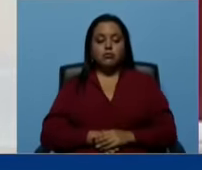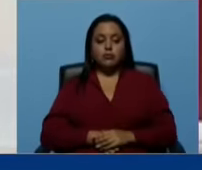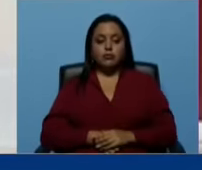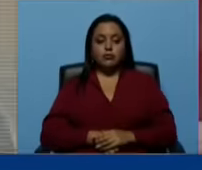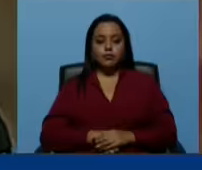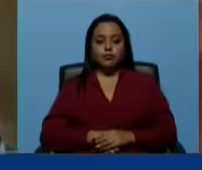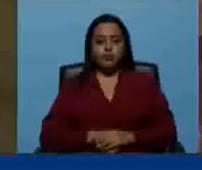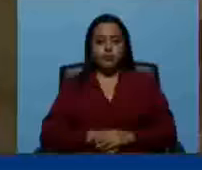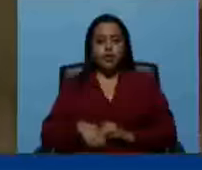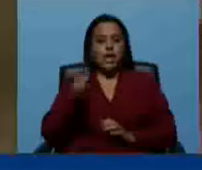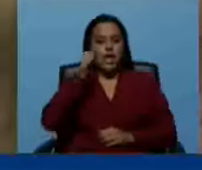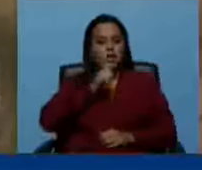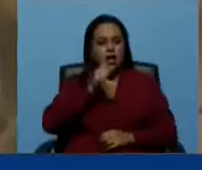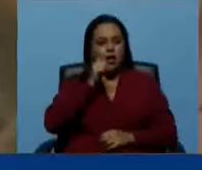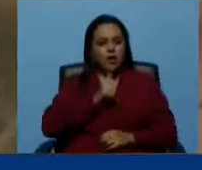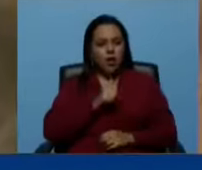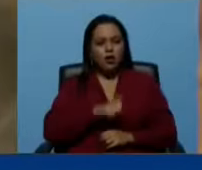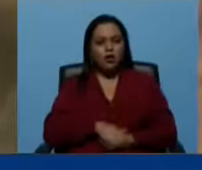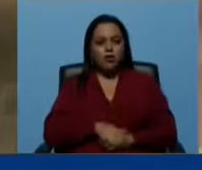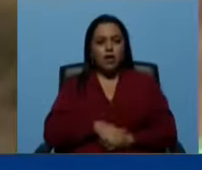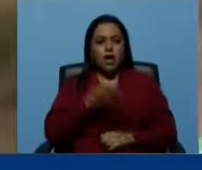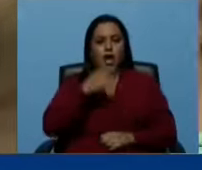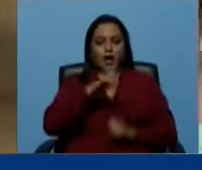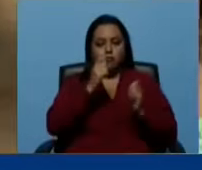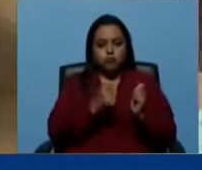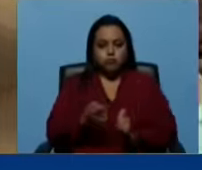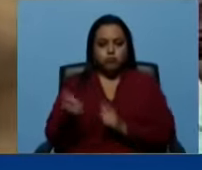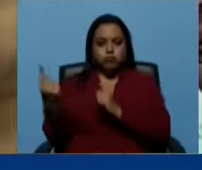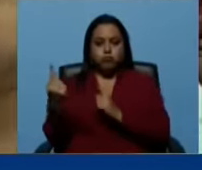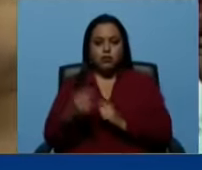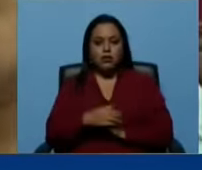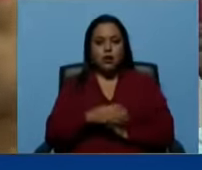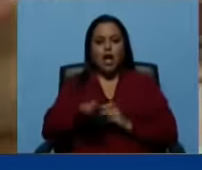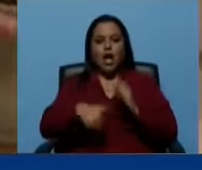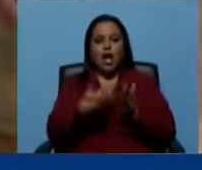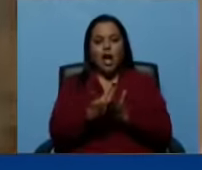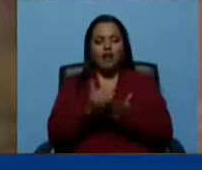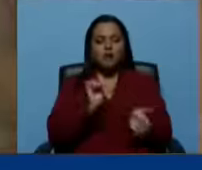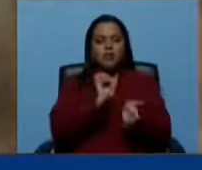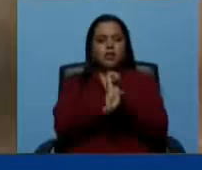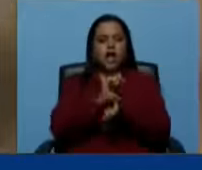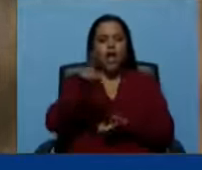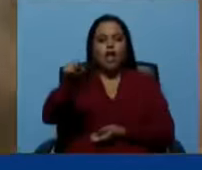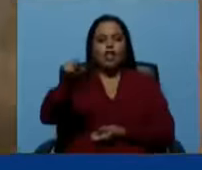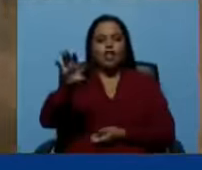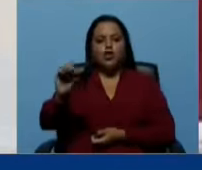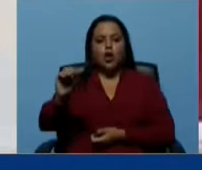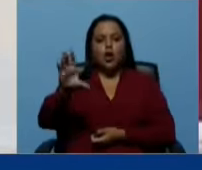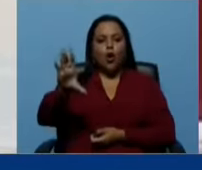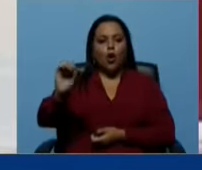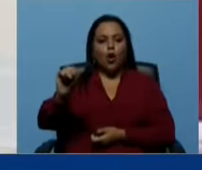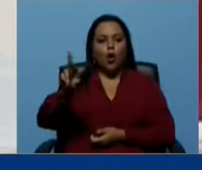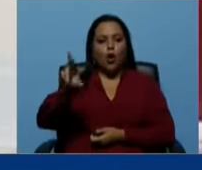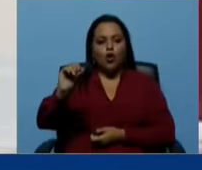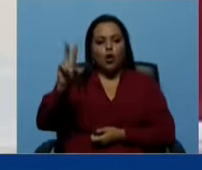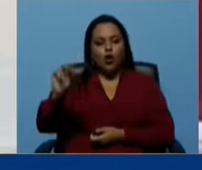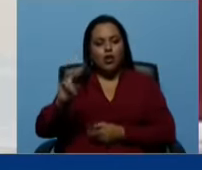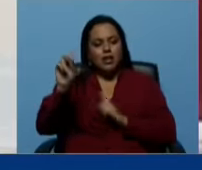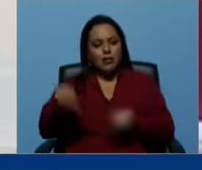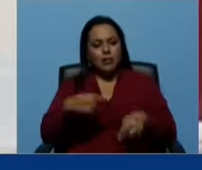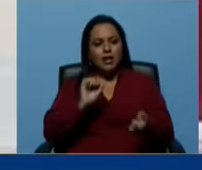Y el sábado serán trasladados a Tocorón y a Tocuyito. Ya están listos Tocorón y